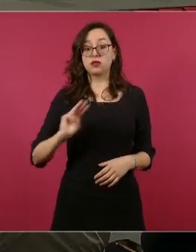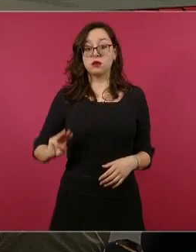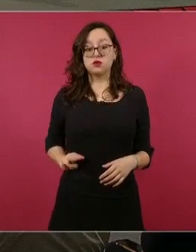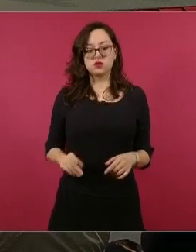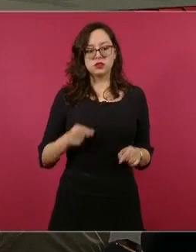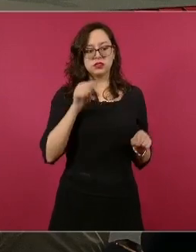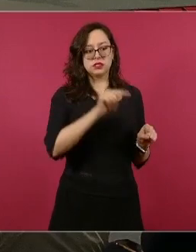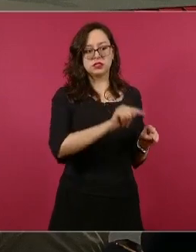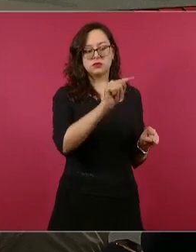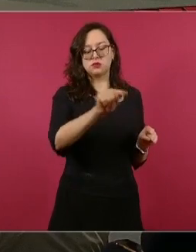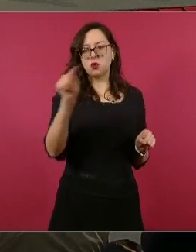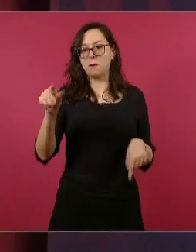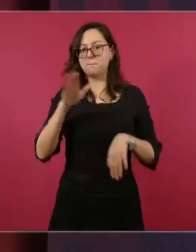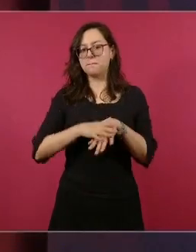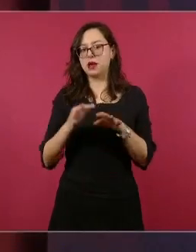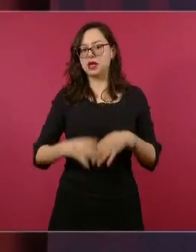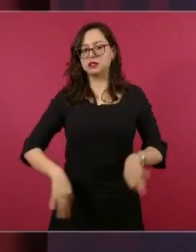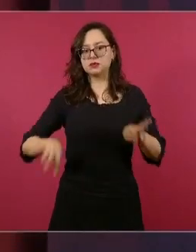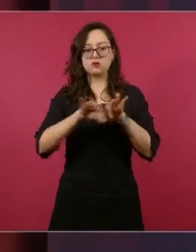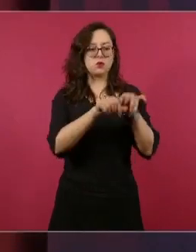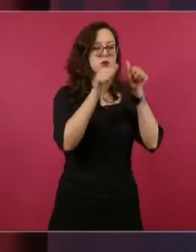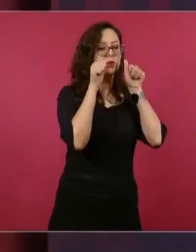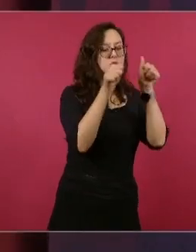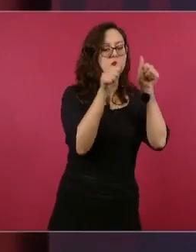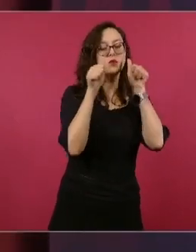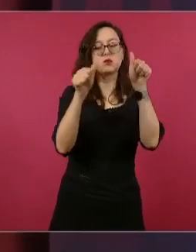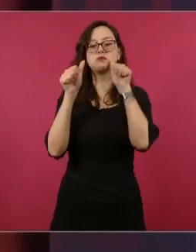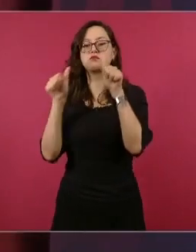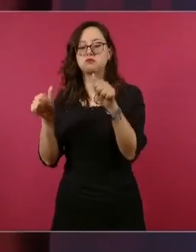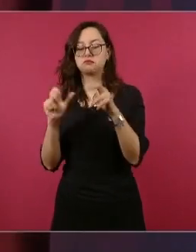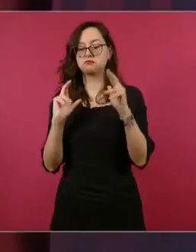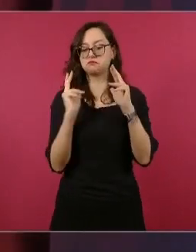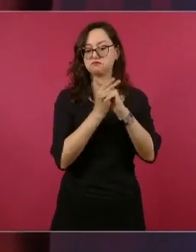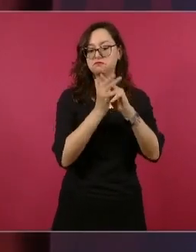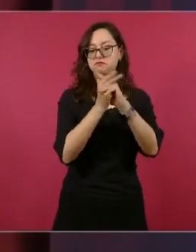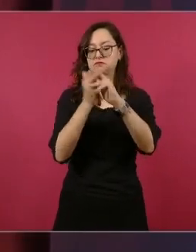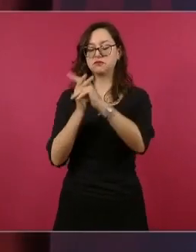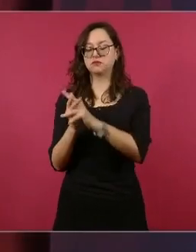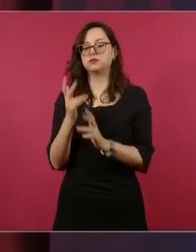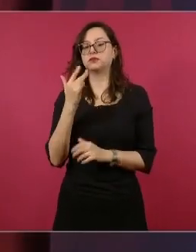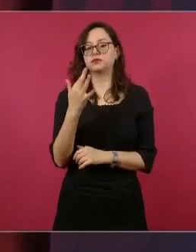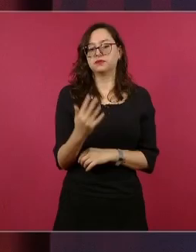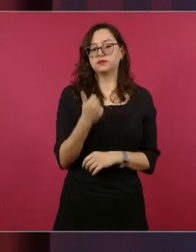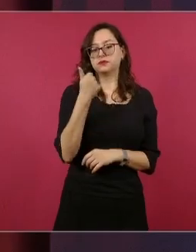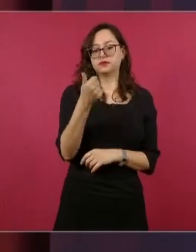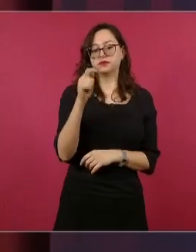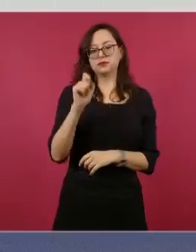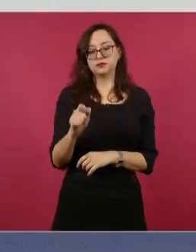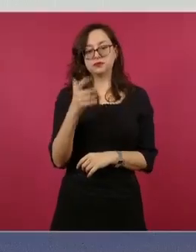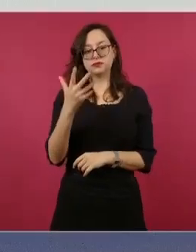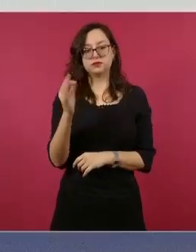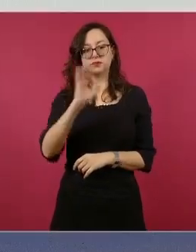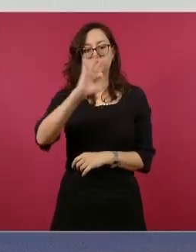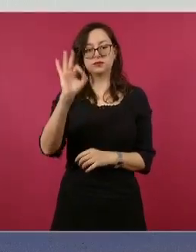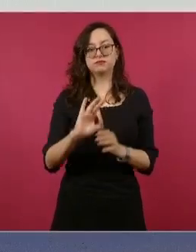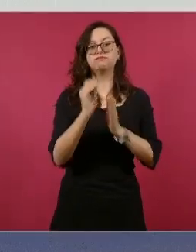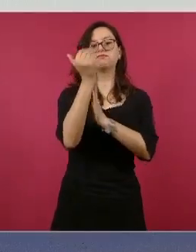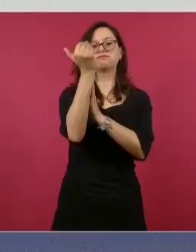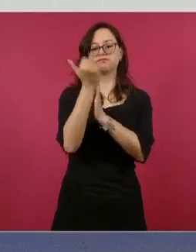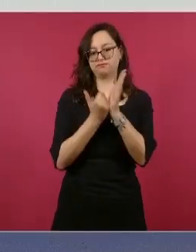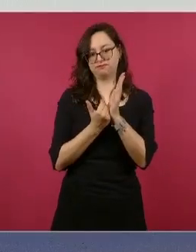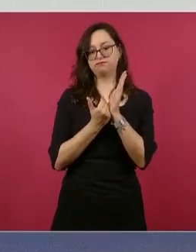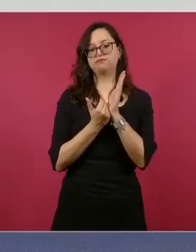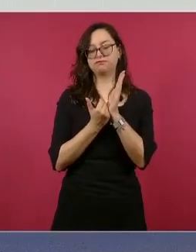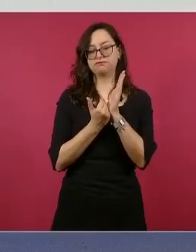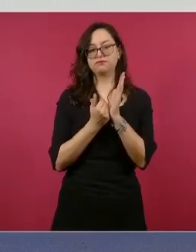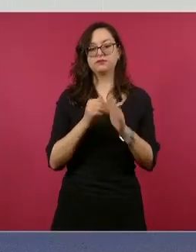disminución de 56.5 por ciento con respecto al inicio de